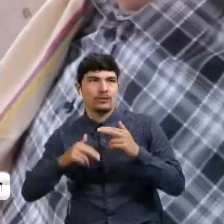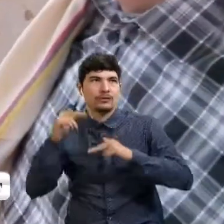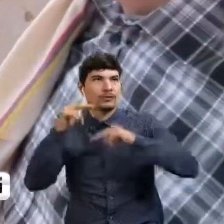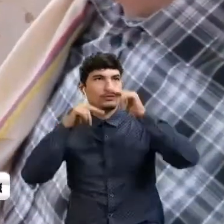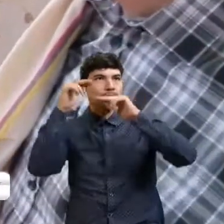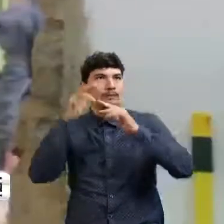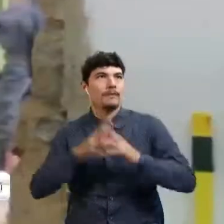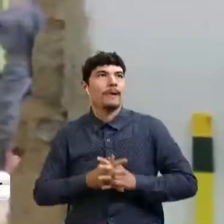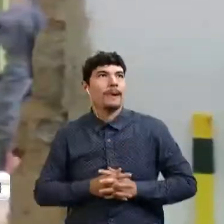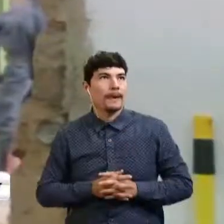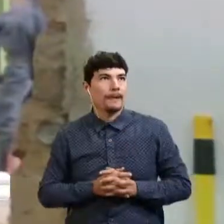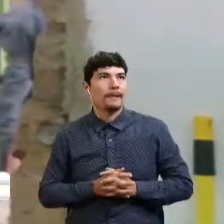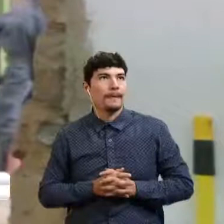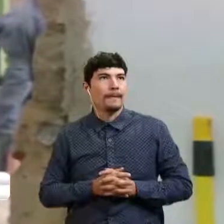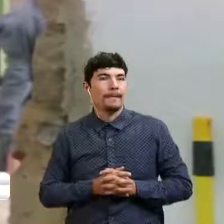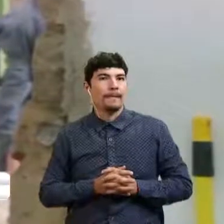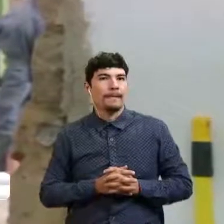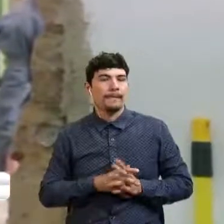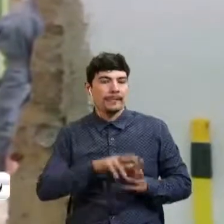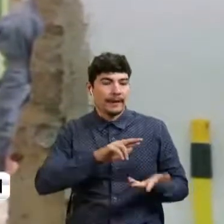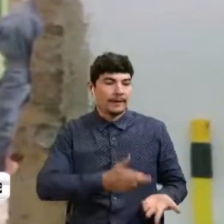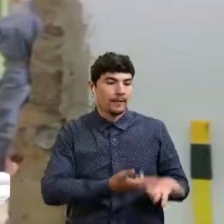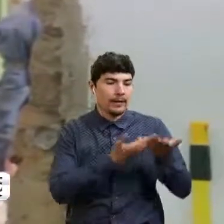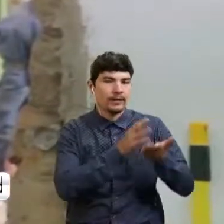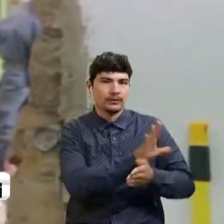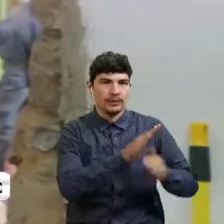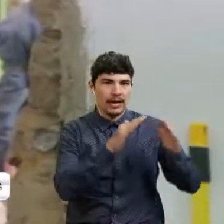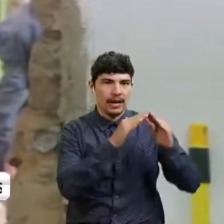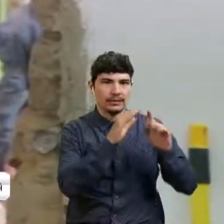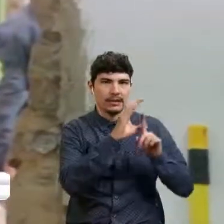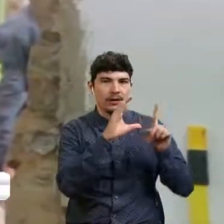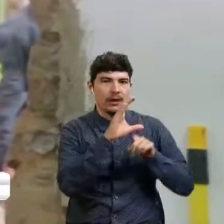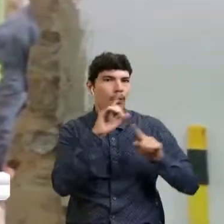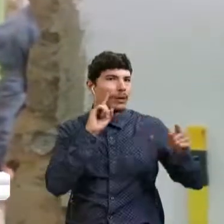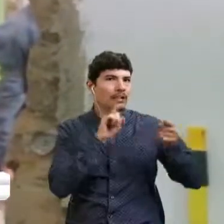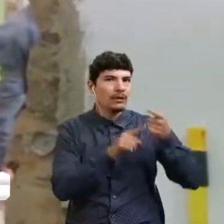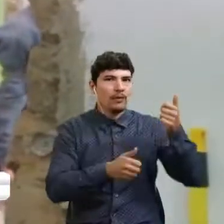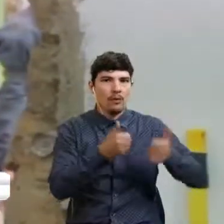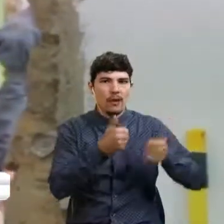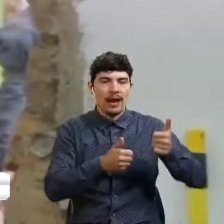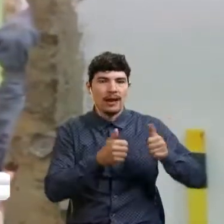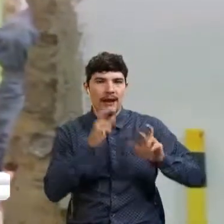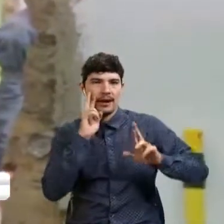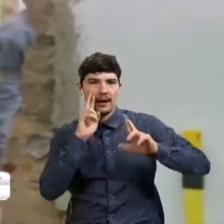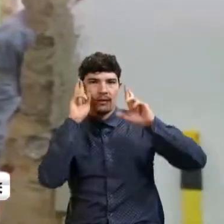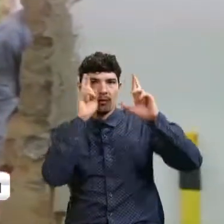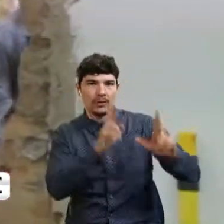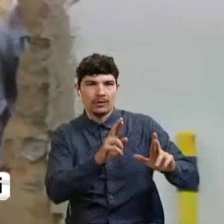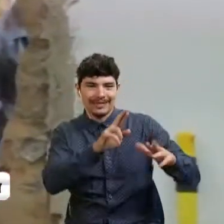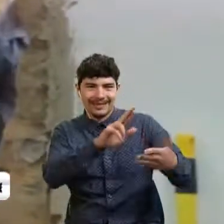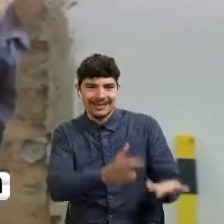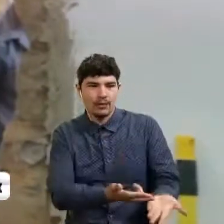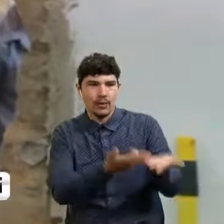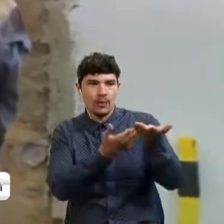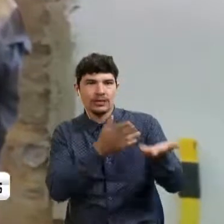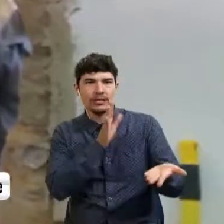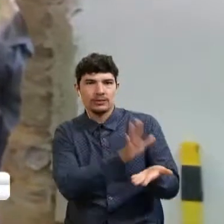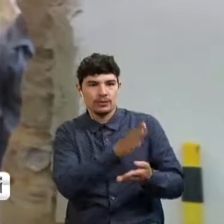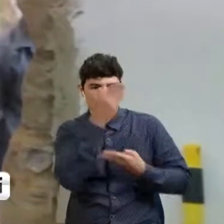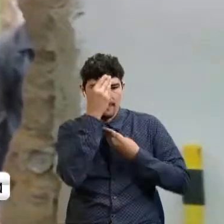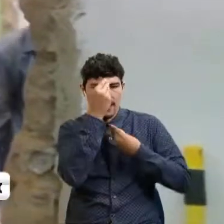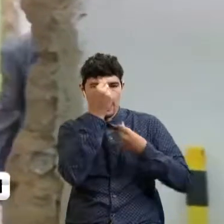remodelación y restauración de la casa de la cultura y exaltar y rescatar los valores